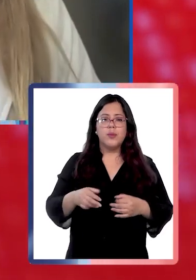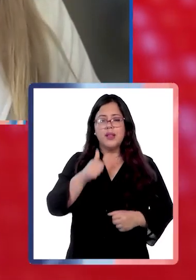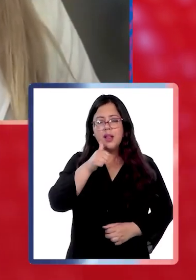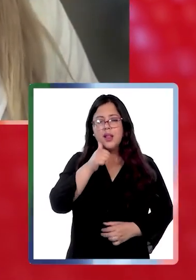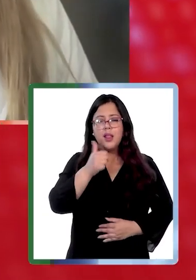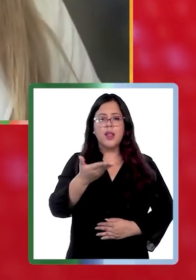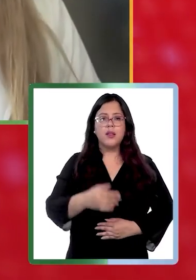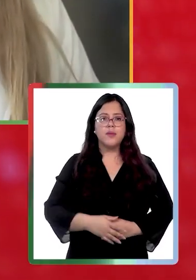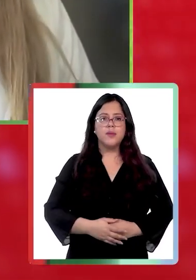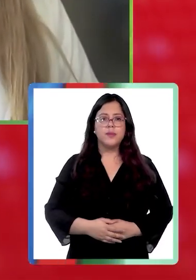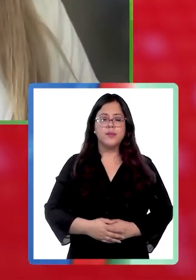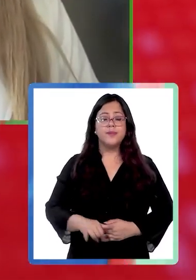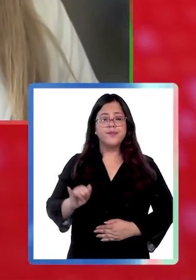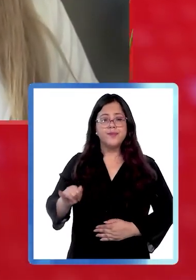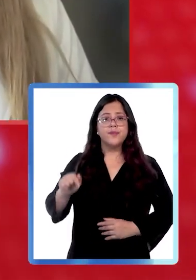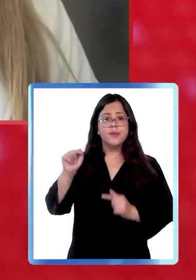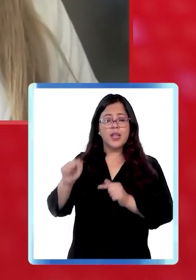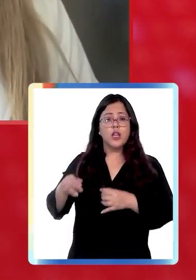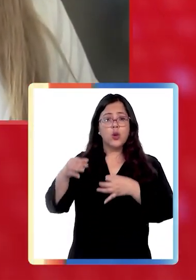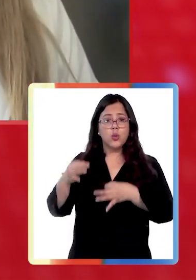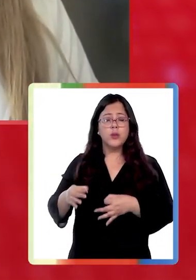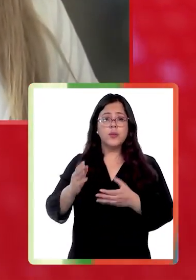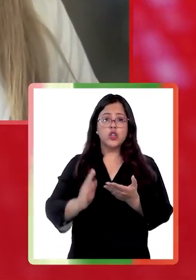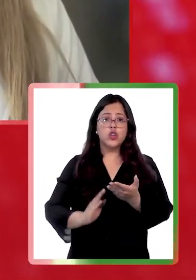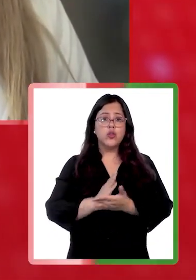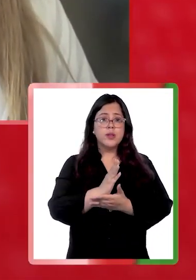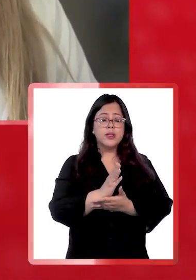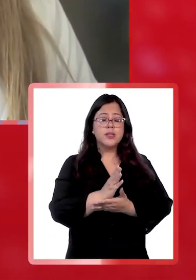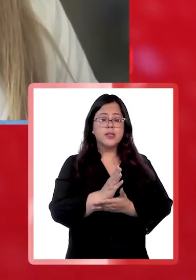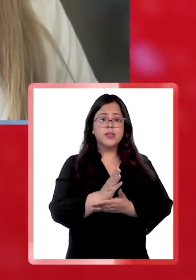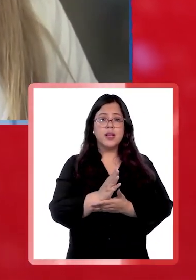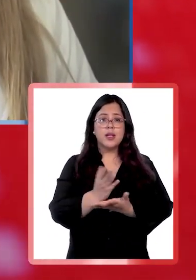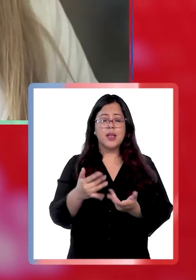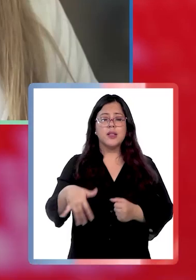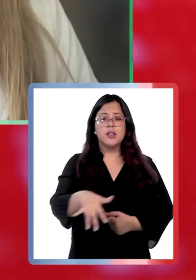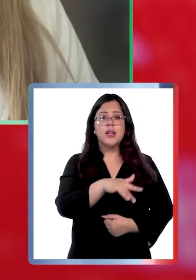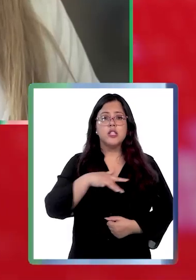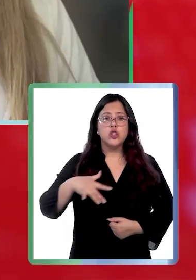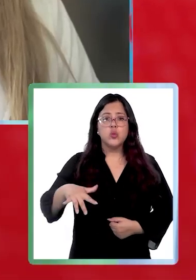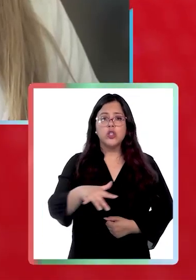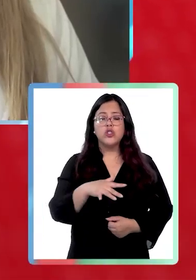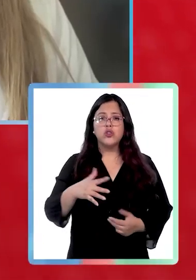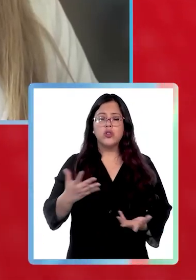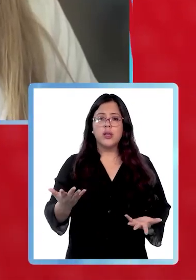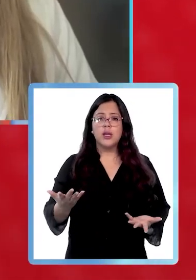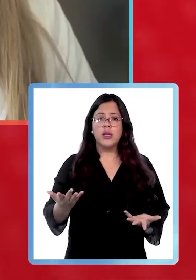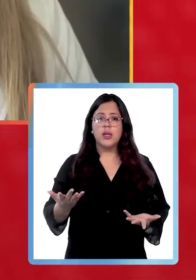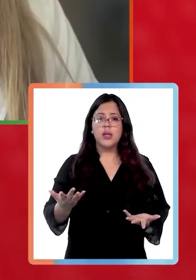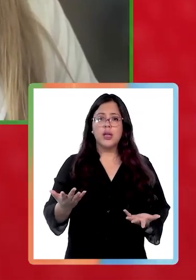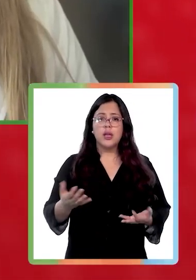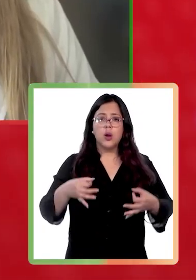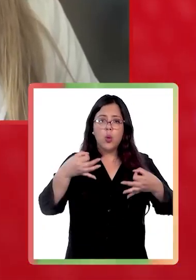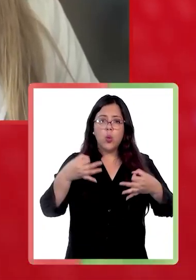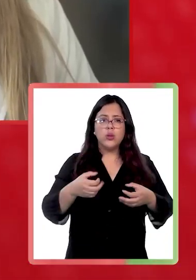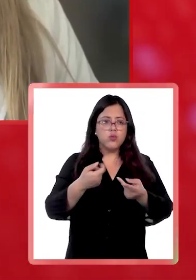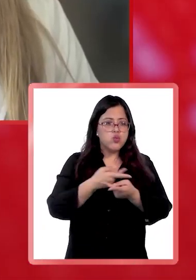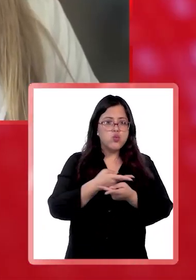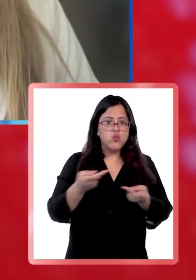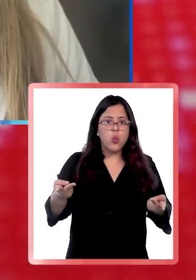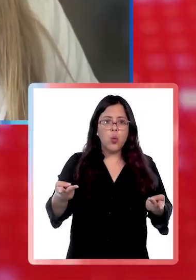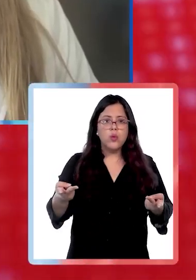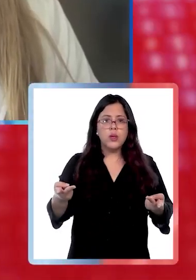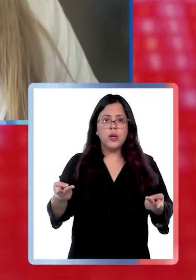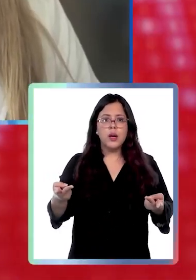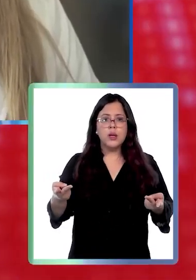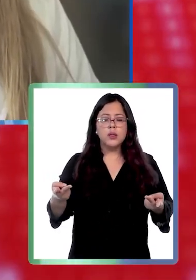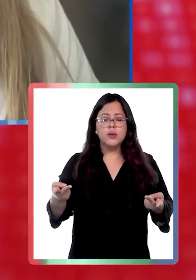la luz en el día a día. Claro, y aquí cuando se empieza a dar un poco que estas situaciones terminan a ser dentro de la